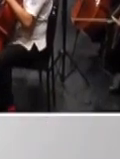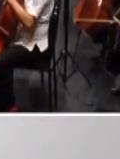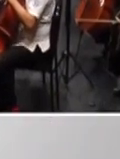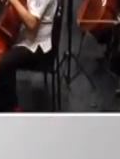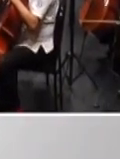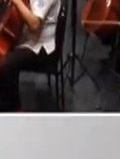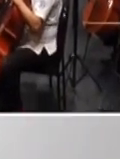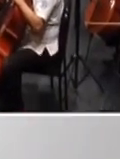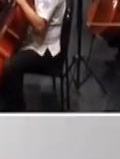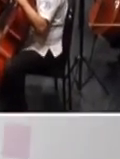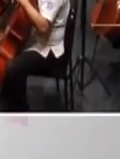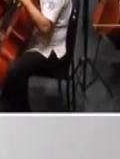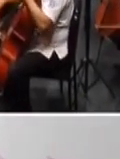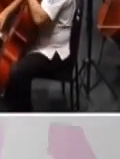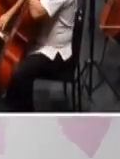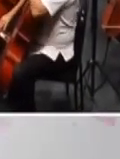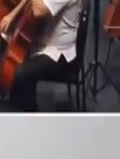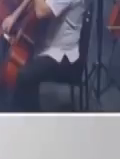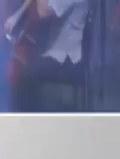Concierto Sentido.